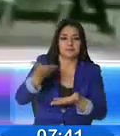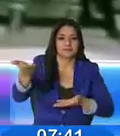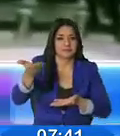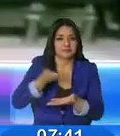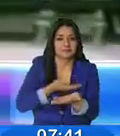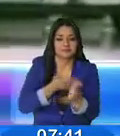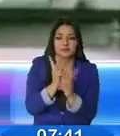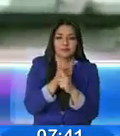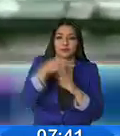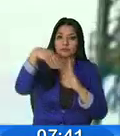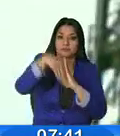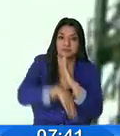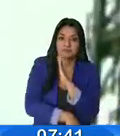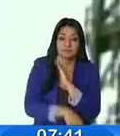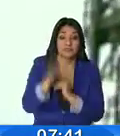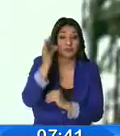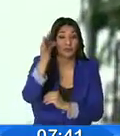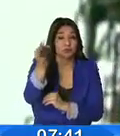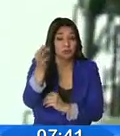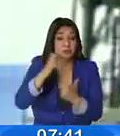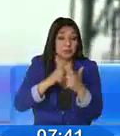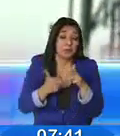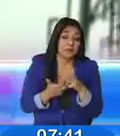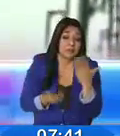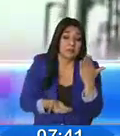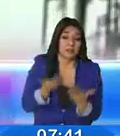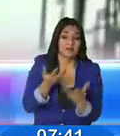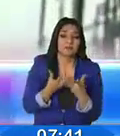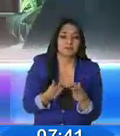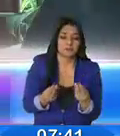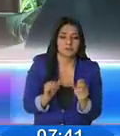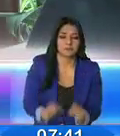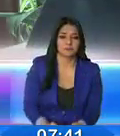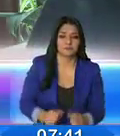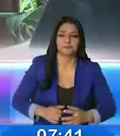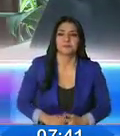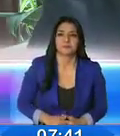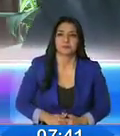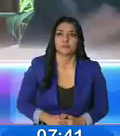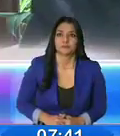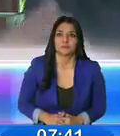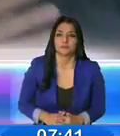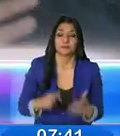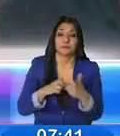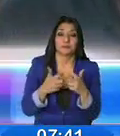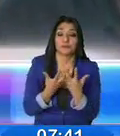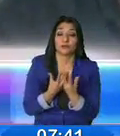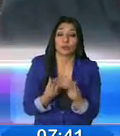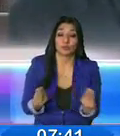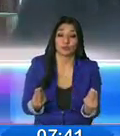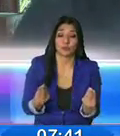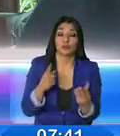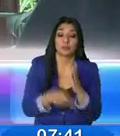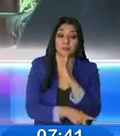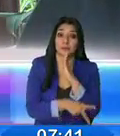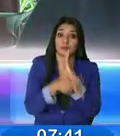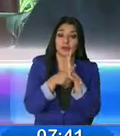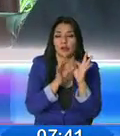abajo. Ante ese posible futuro se plantean algunas alternativas. La salida es la recuperación mejorada de